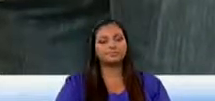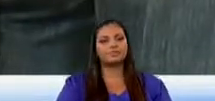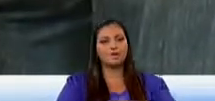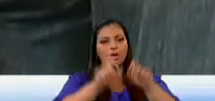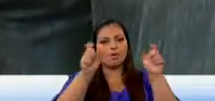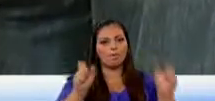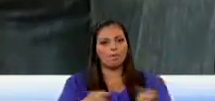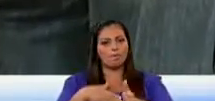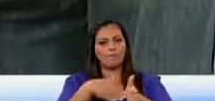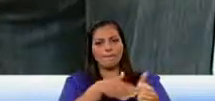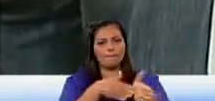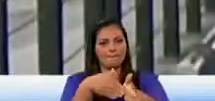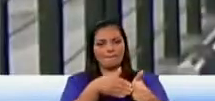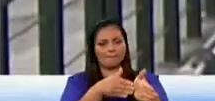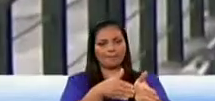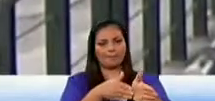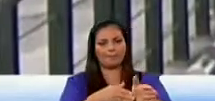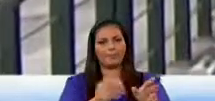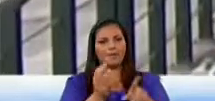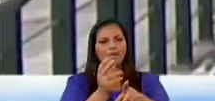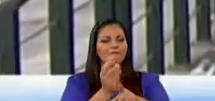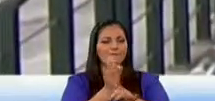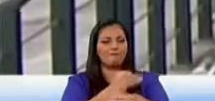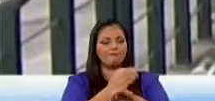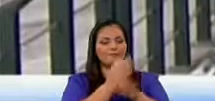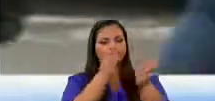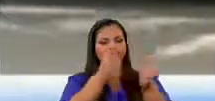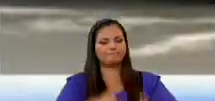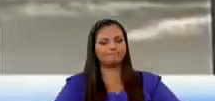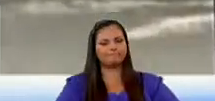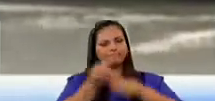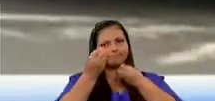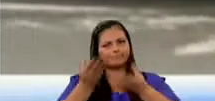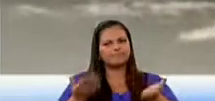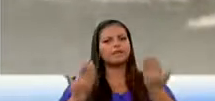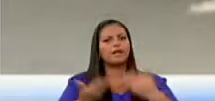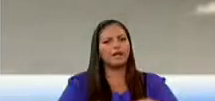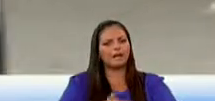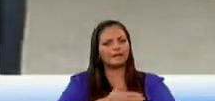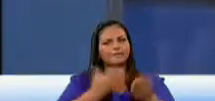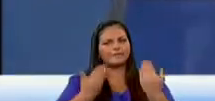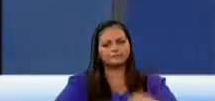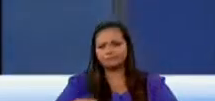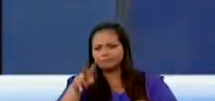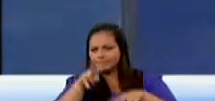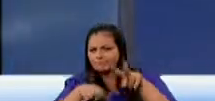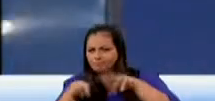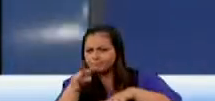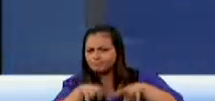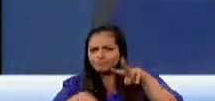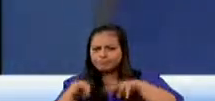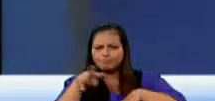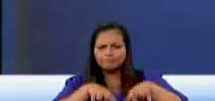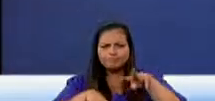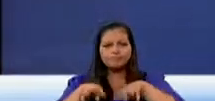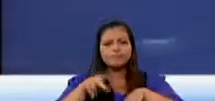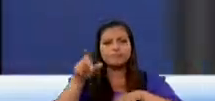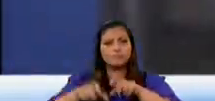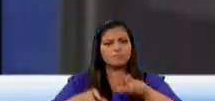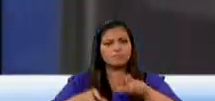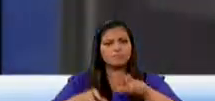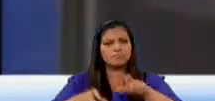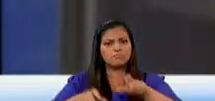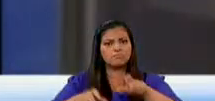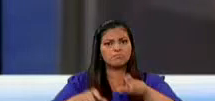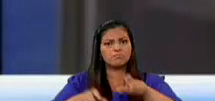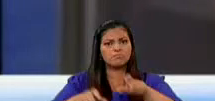se están haciendo seguimientos a este tipo de personas que operan en las paradas y autobuses del sistema de